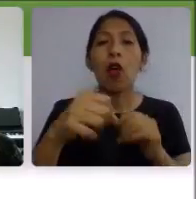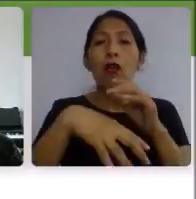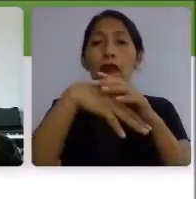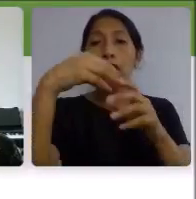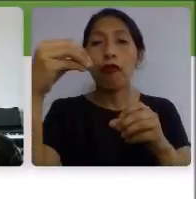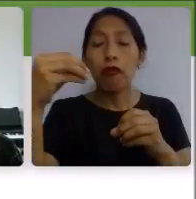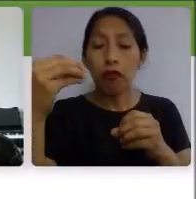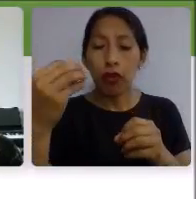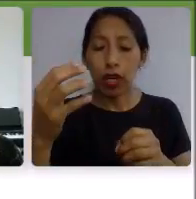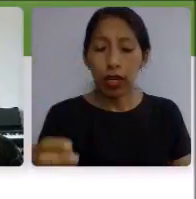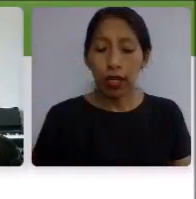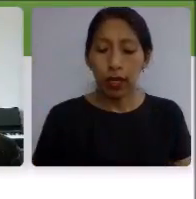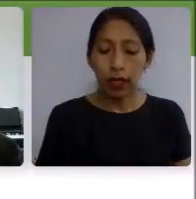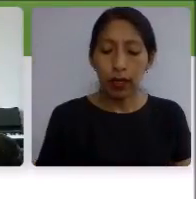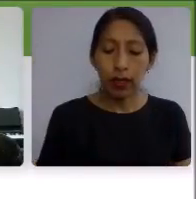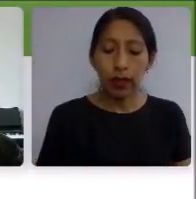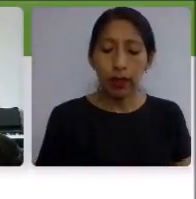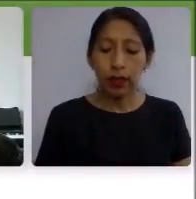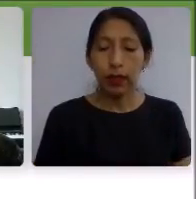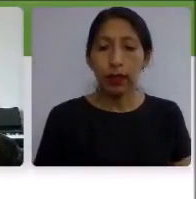pero dentro del Reino Unido.